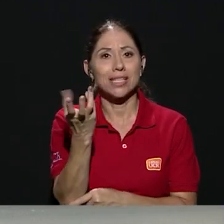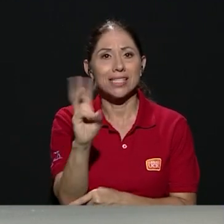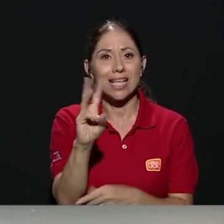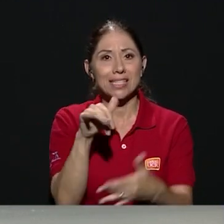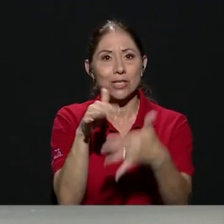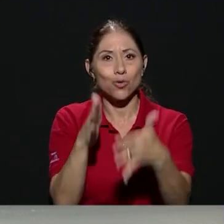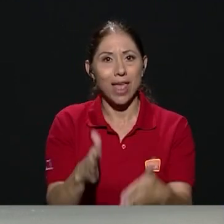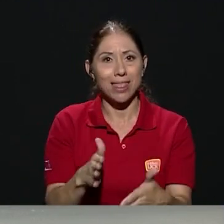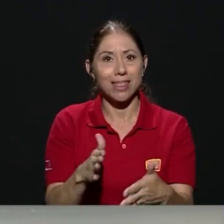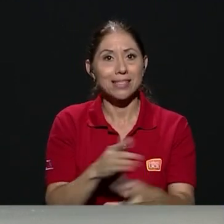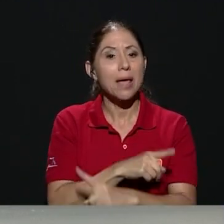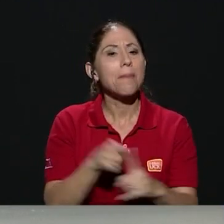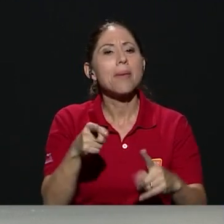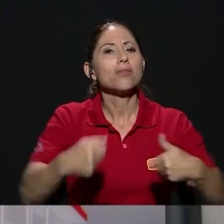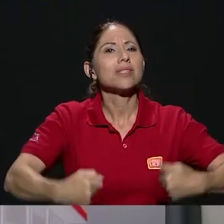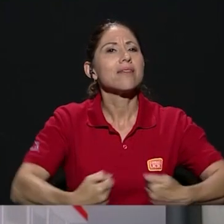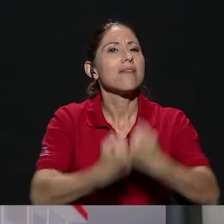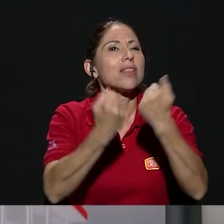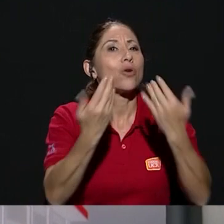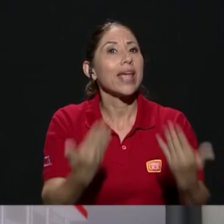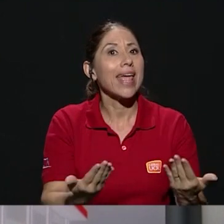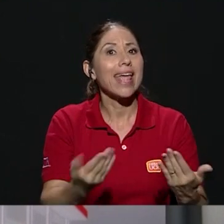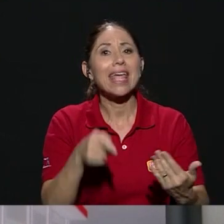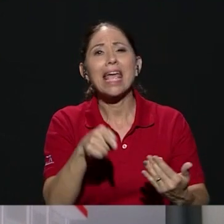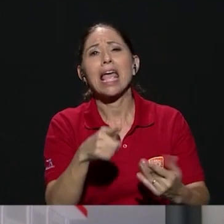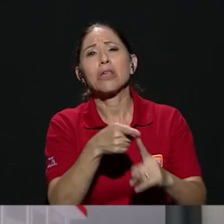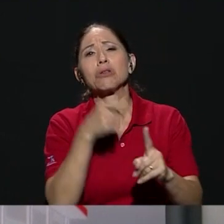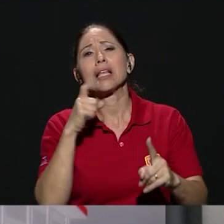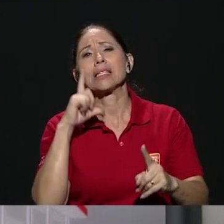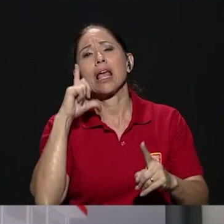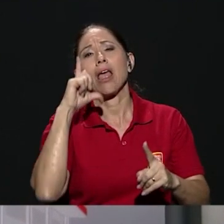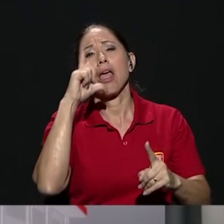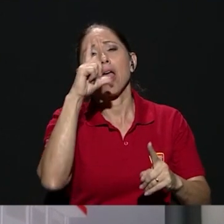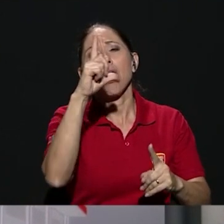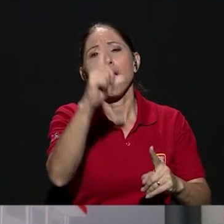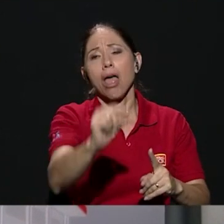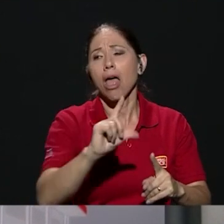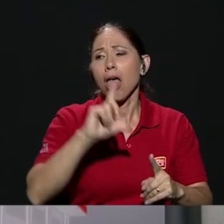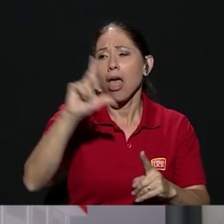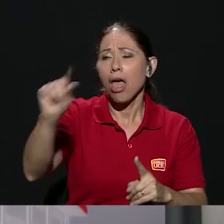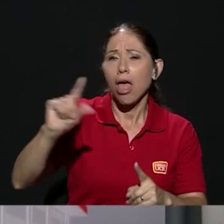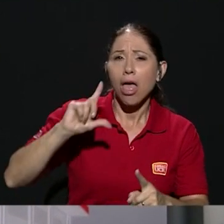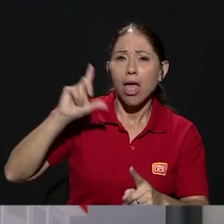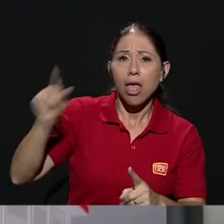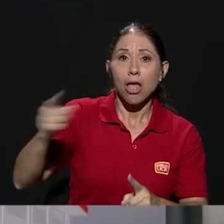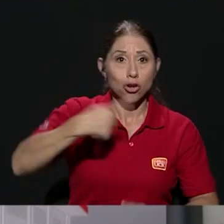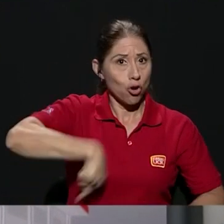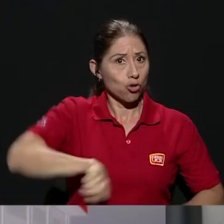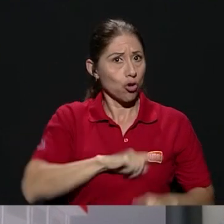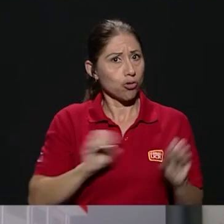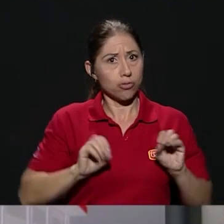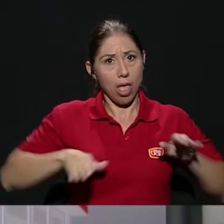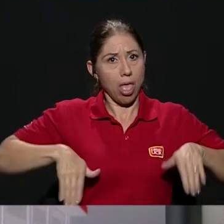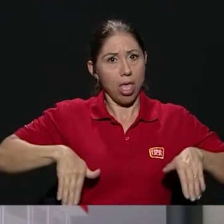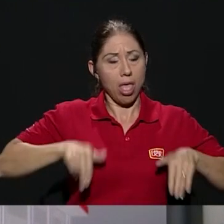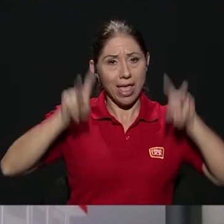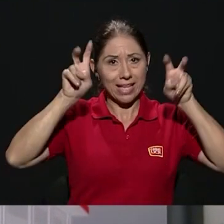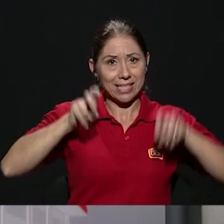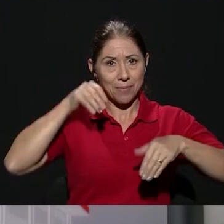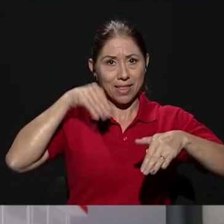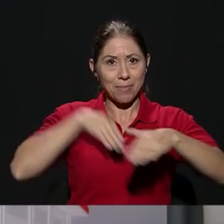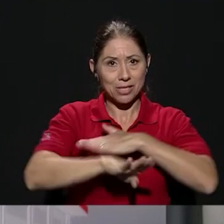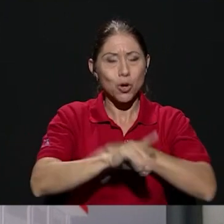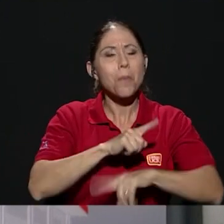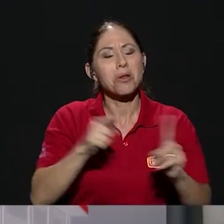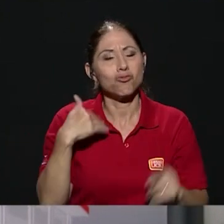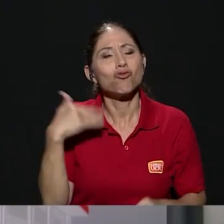reto aquí es que son estudiantes que vienen de zonas cada vez más lejanas. Nosotros no tenemos examen de admisión, ¿verdad? Pero bueno, sé del